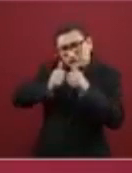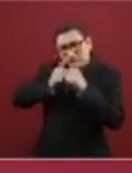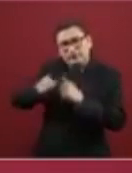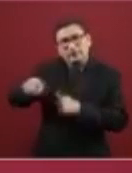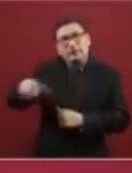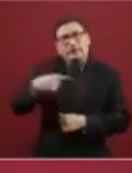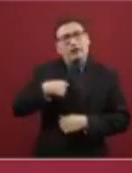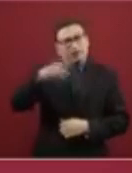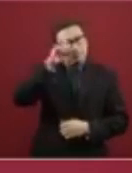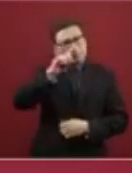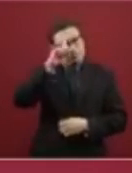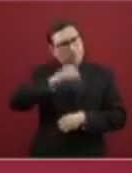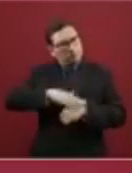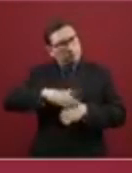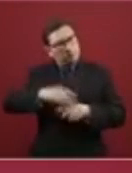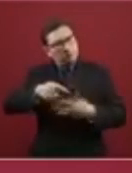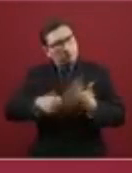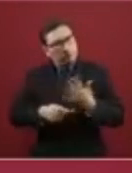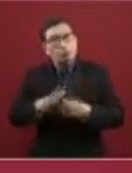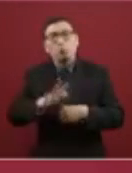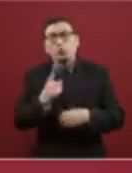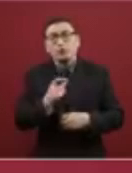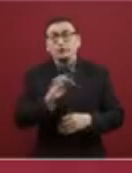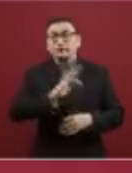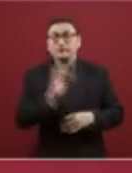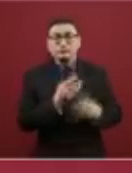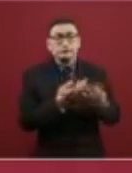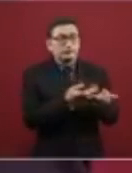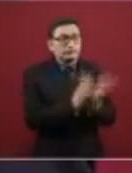porque muchas veces los expertos se equivocan.